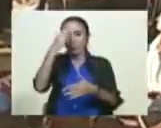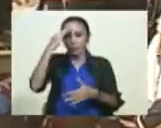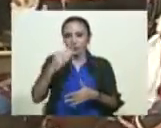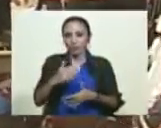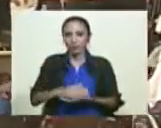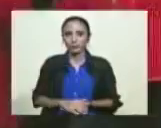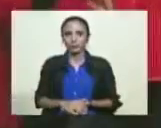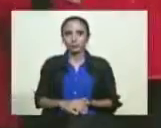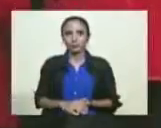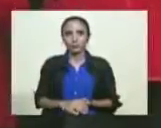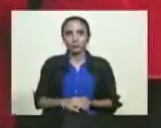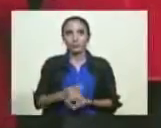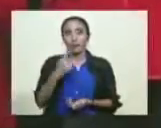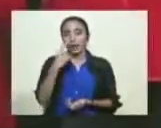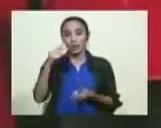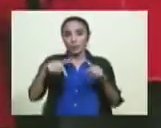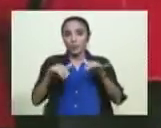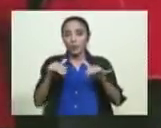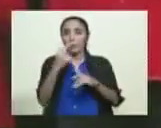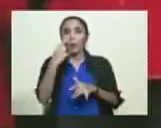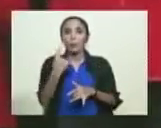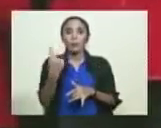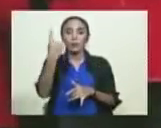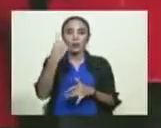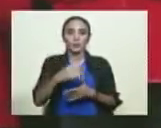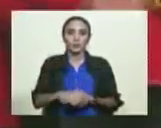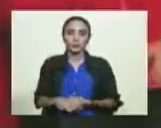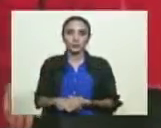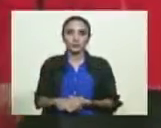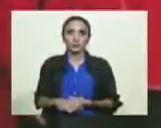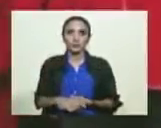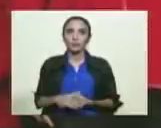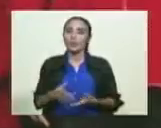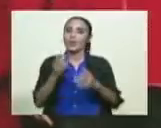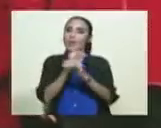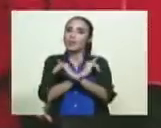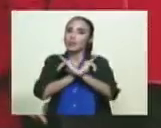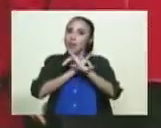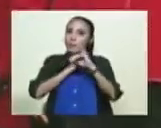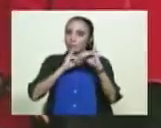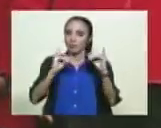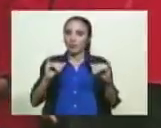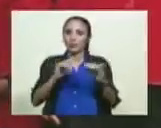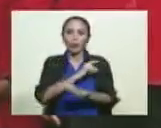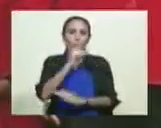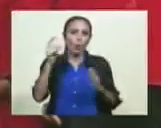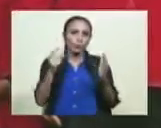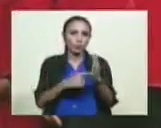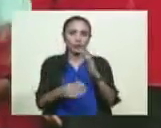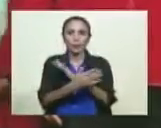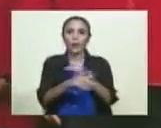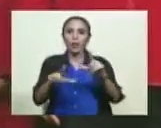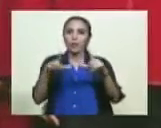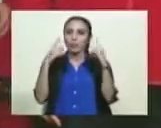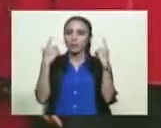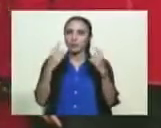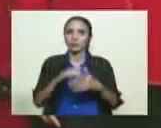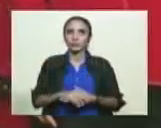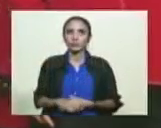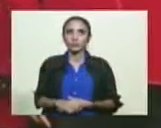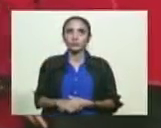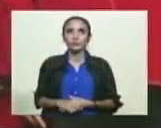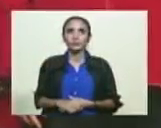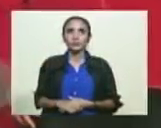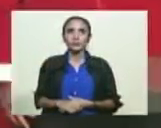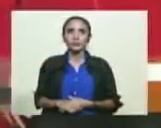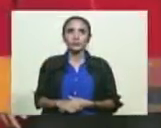Aquí fue el primer grito de independencia o nada, aquí en La Guaira. Así que